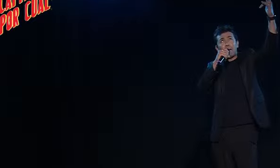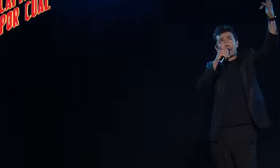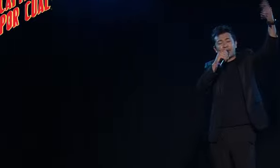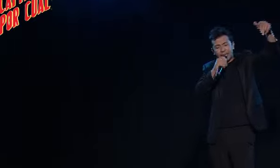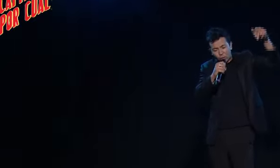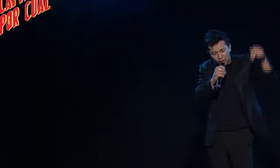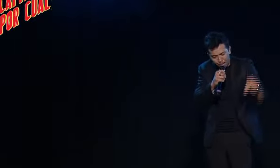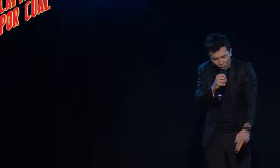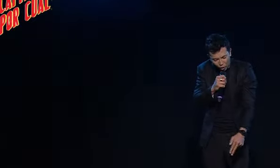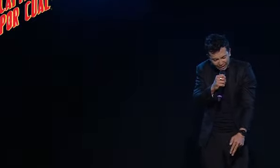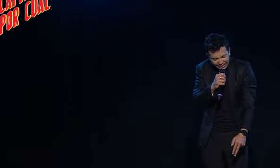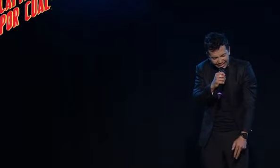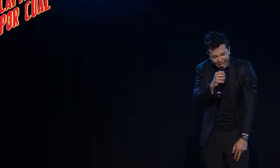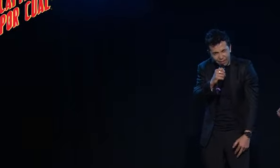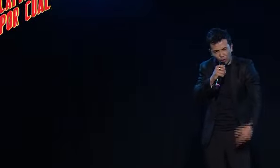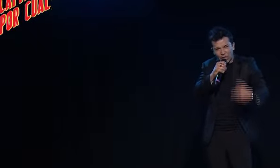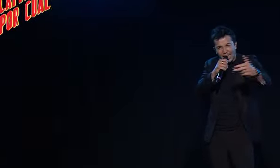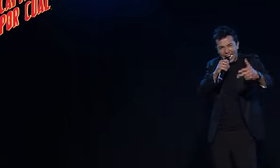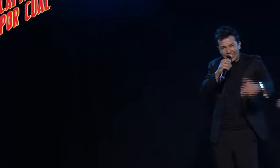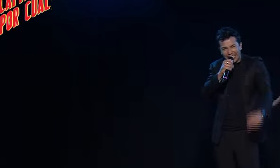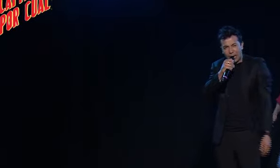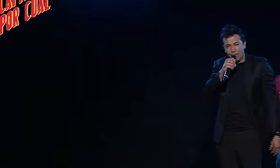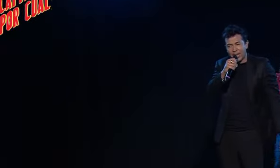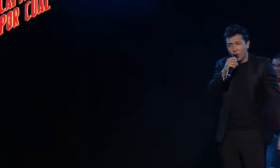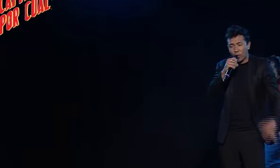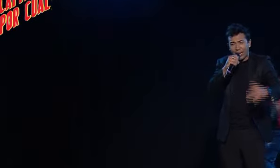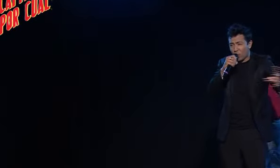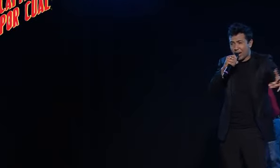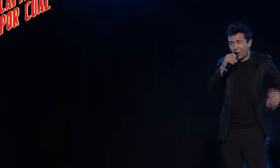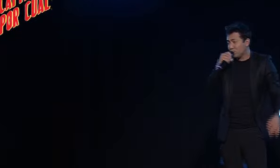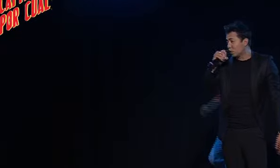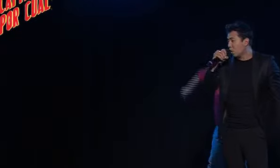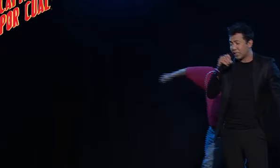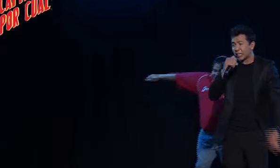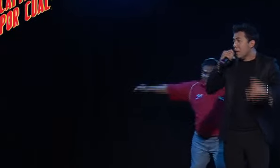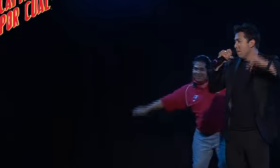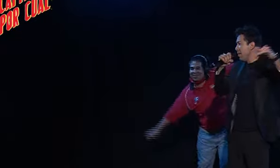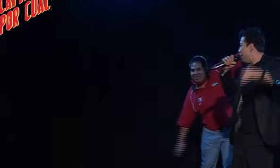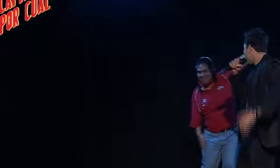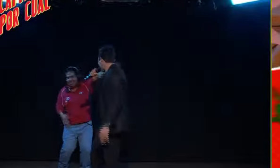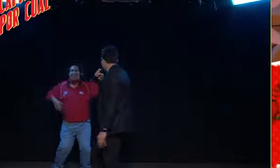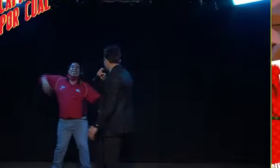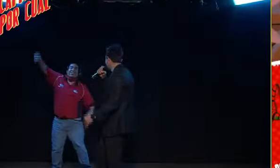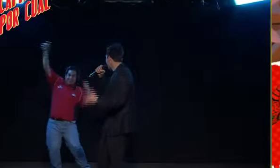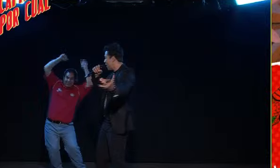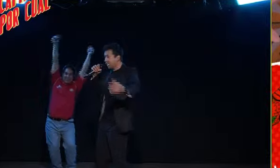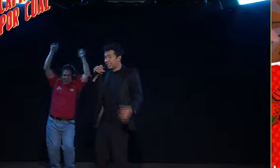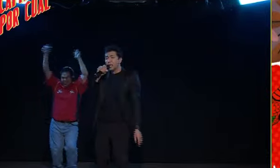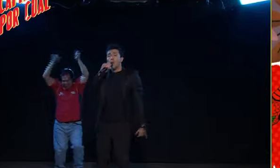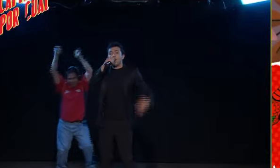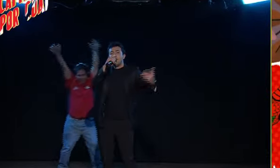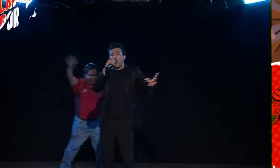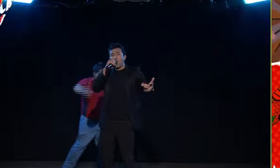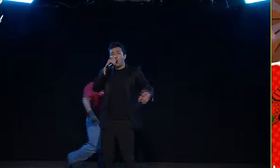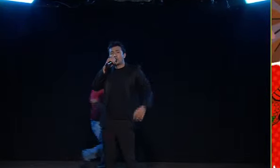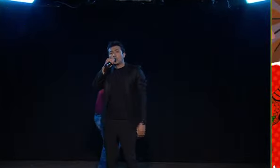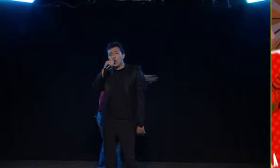que han partido y por los que seguimos en este camino, que rujan los motores. ¡Viva México, señores!